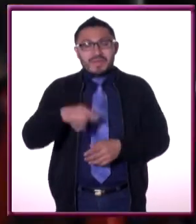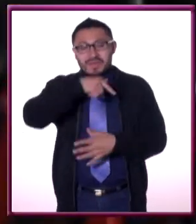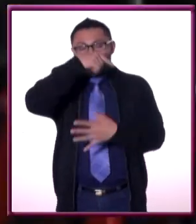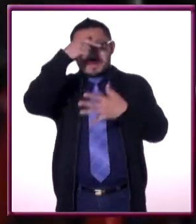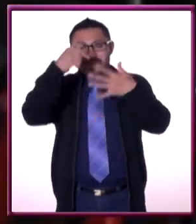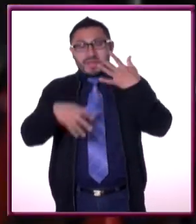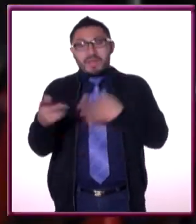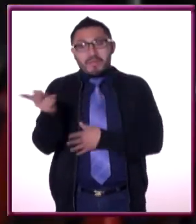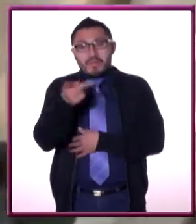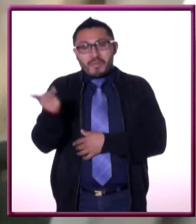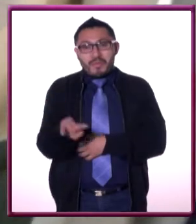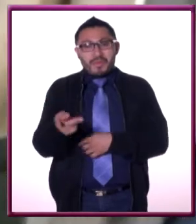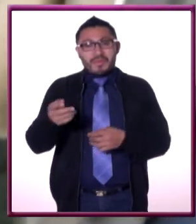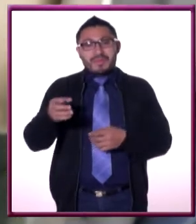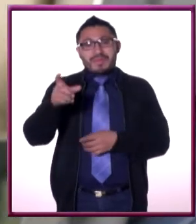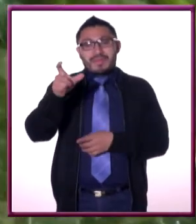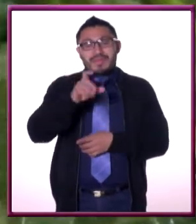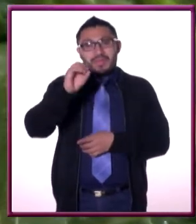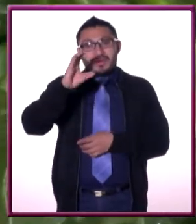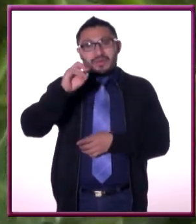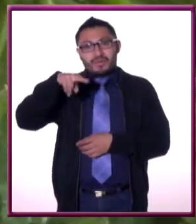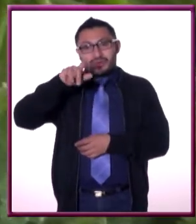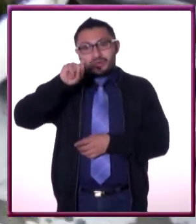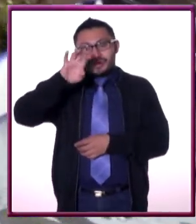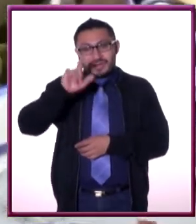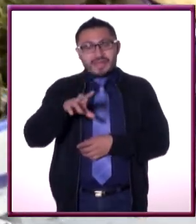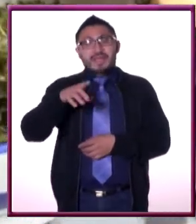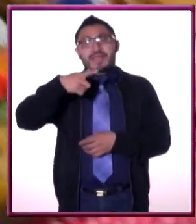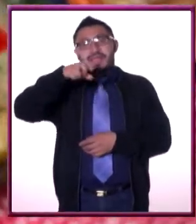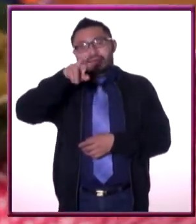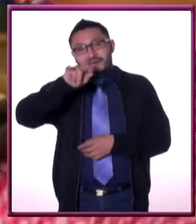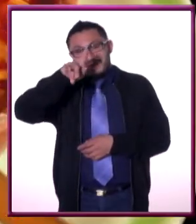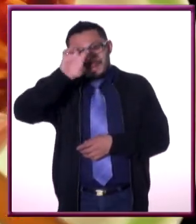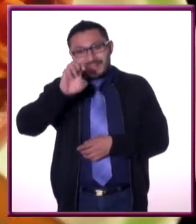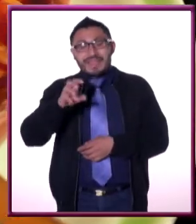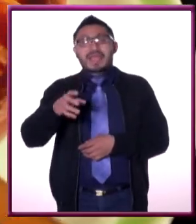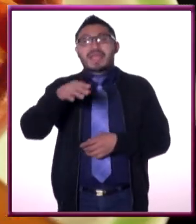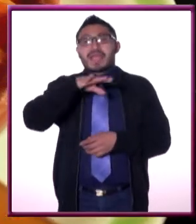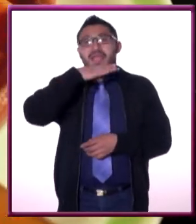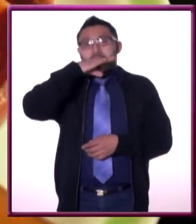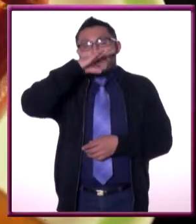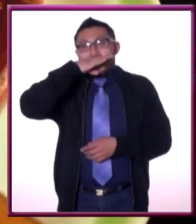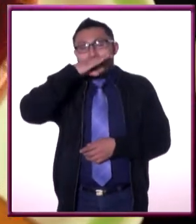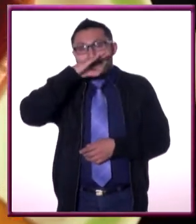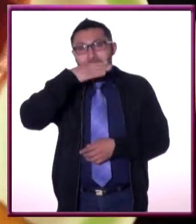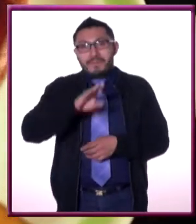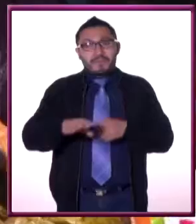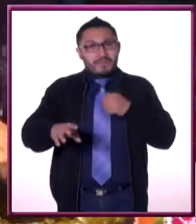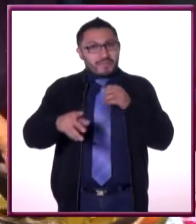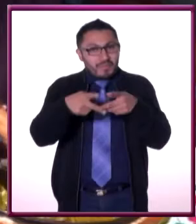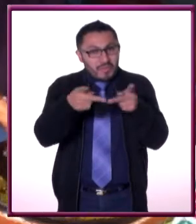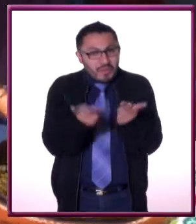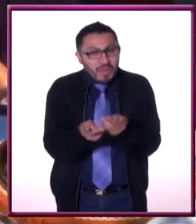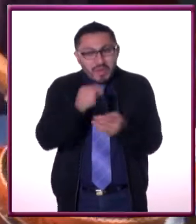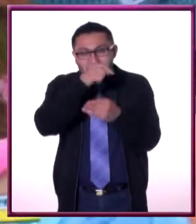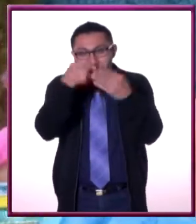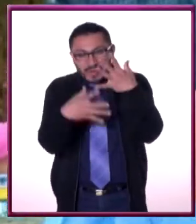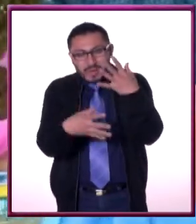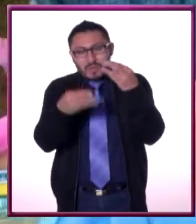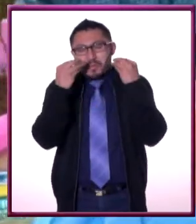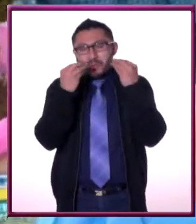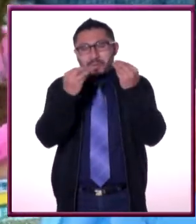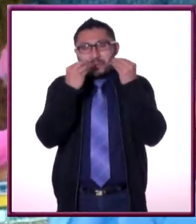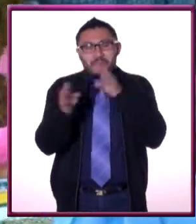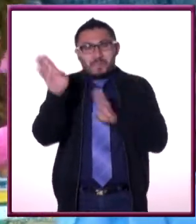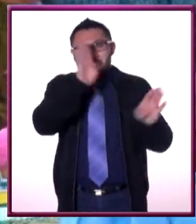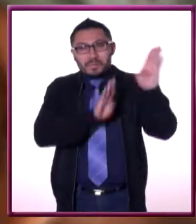tlacoyos, pulque, choconosles, verdolagas, quelites, alegrías, pozole y mucho más. La gran diversidad